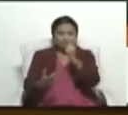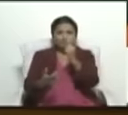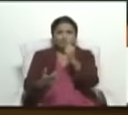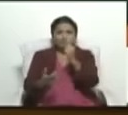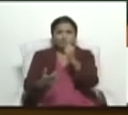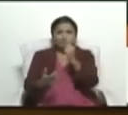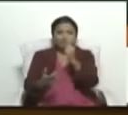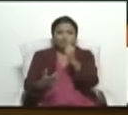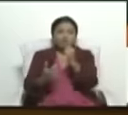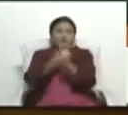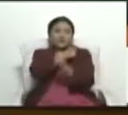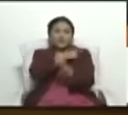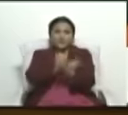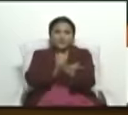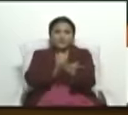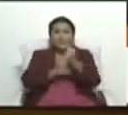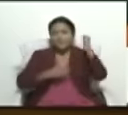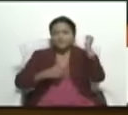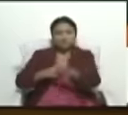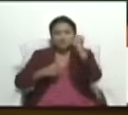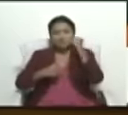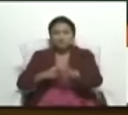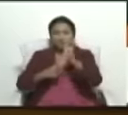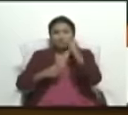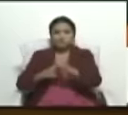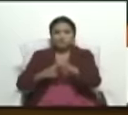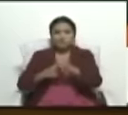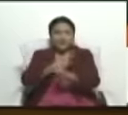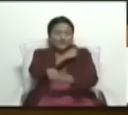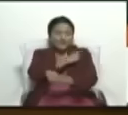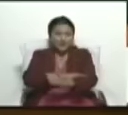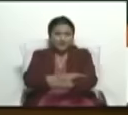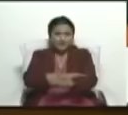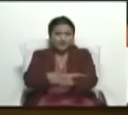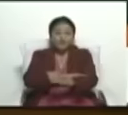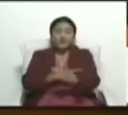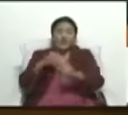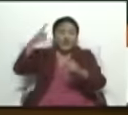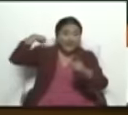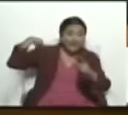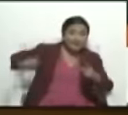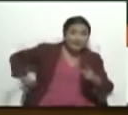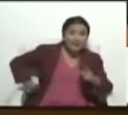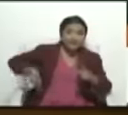da varias puñaladas más en el brazo y la espalda.